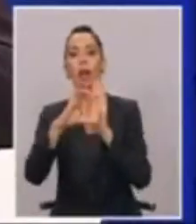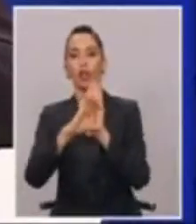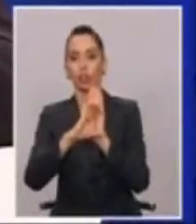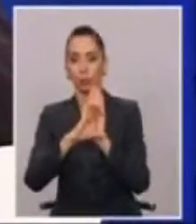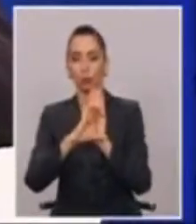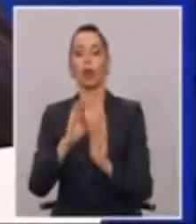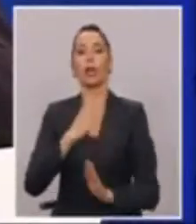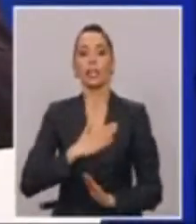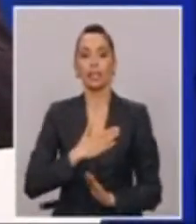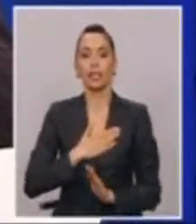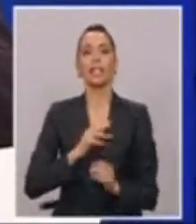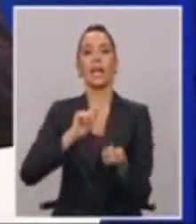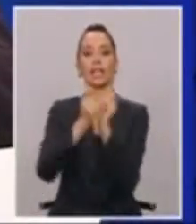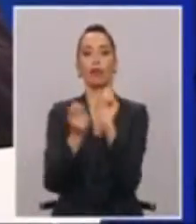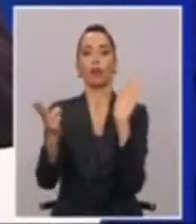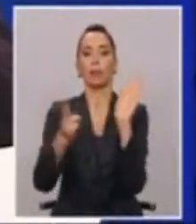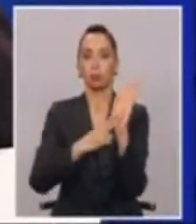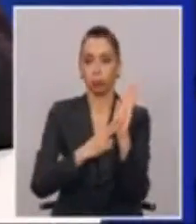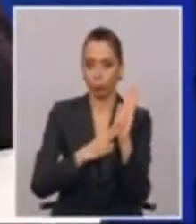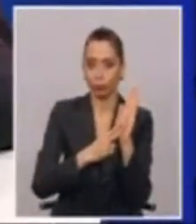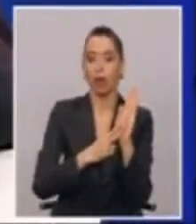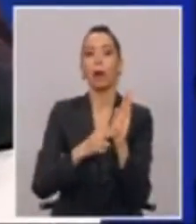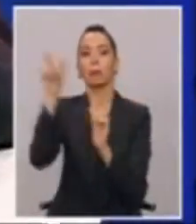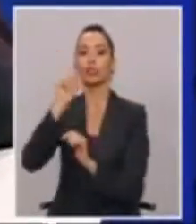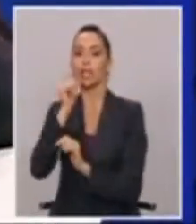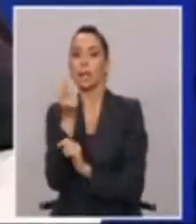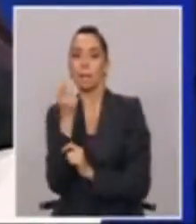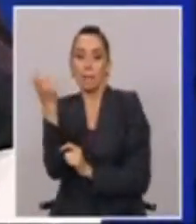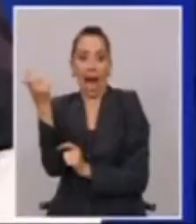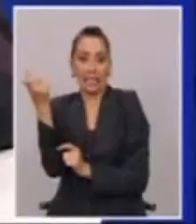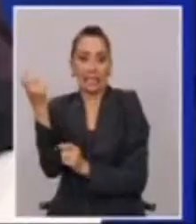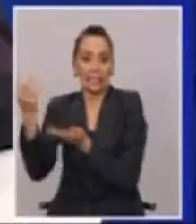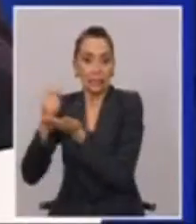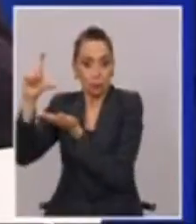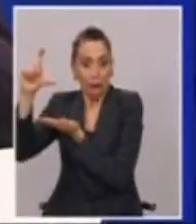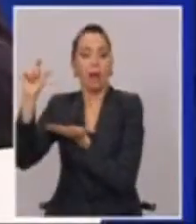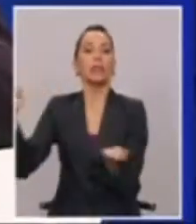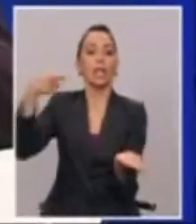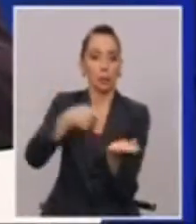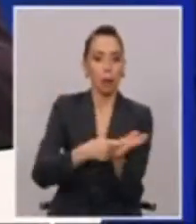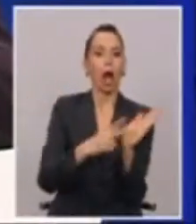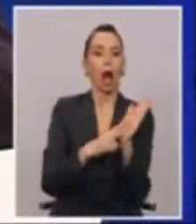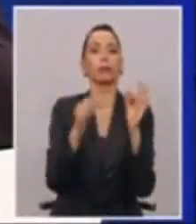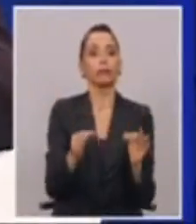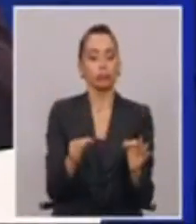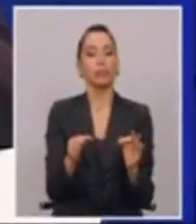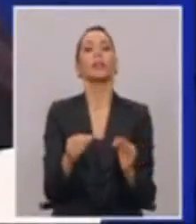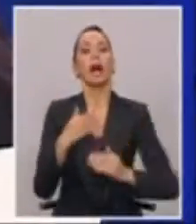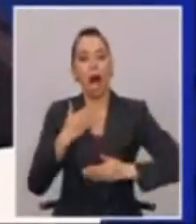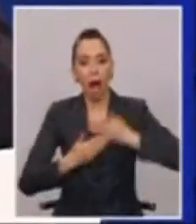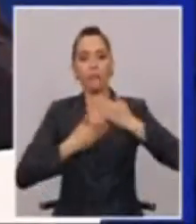que quiere una reforma tributaria porque considera que quienes tienen más que tienen más tienen que pagar lo que corresponde y que podamos seguir avanzando